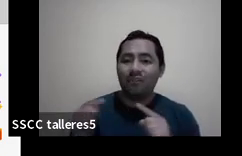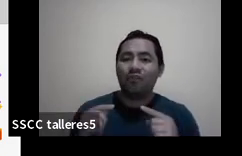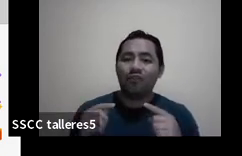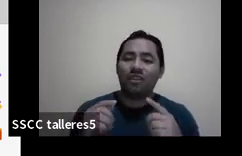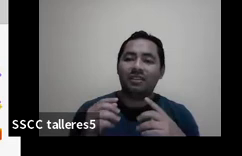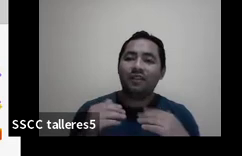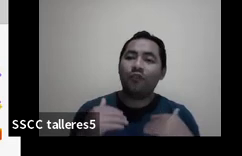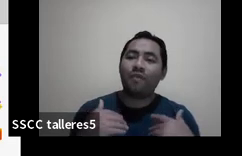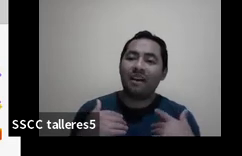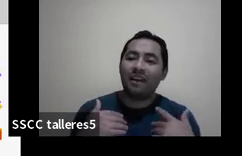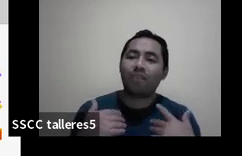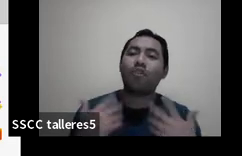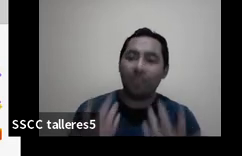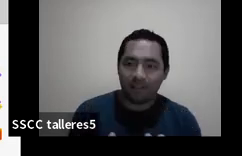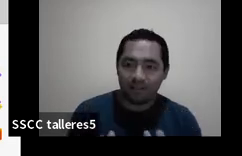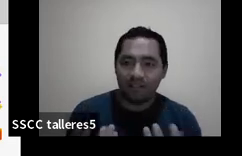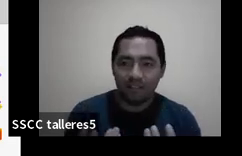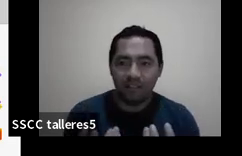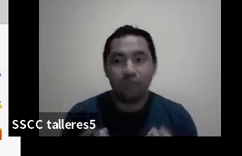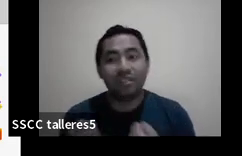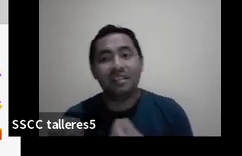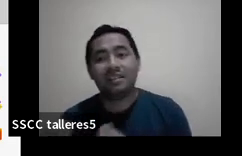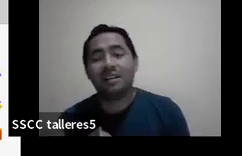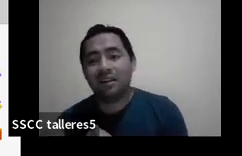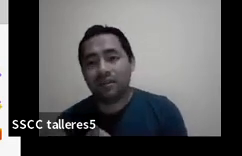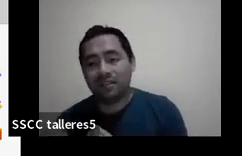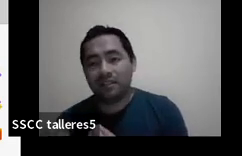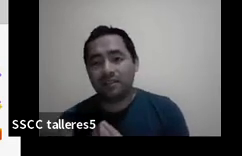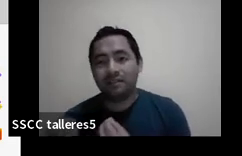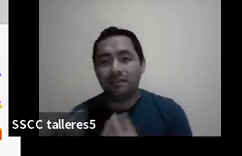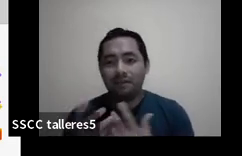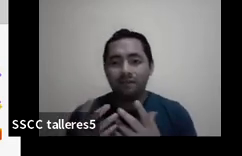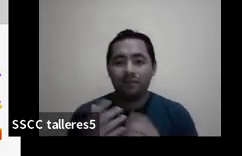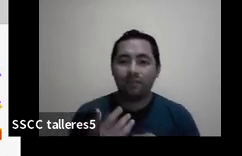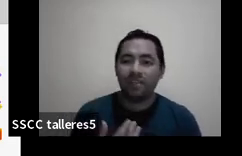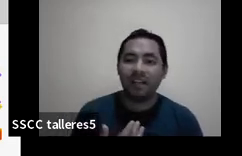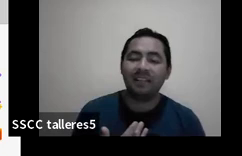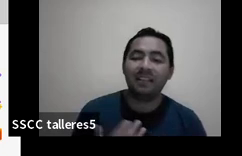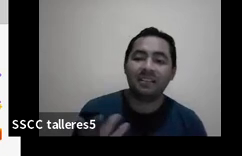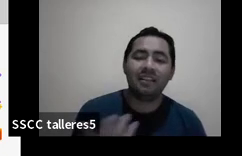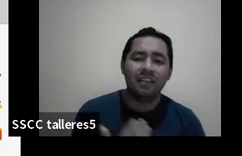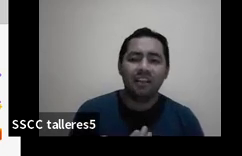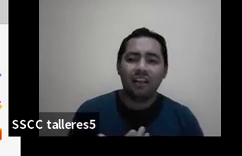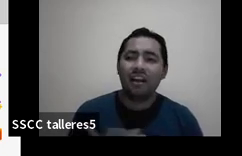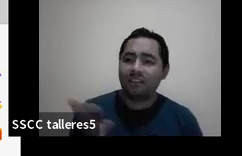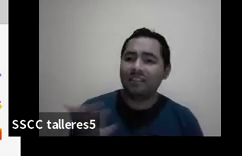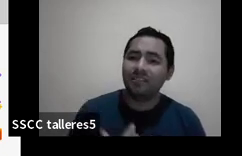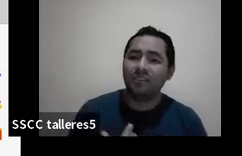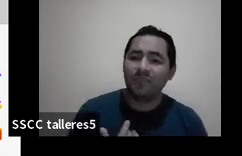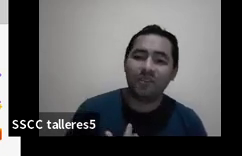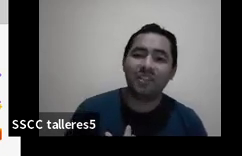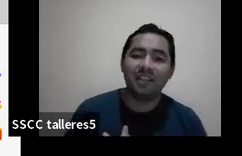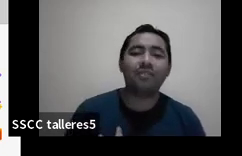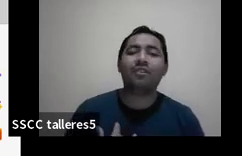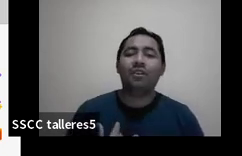Español signado es la forma errónea de utilizar la lengua de señas, ¿ya? Entonces, si alguien te dice, estás